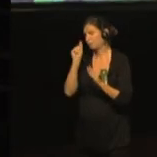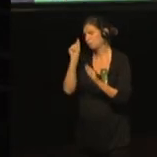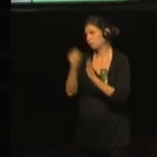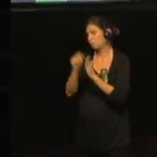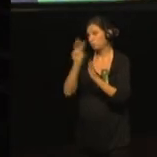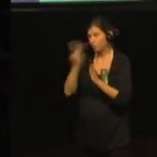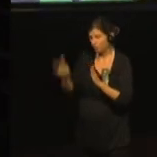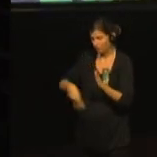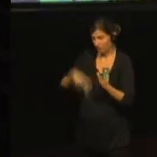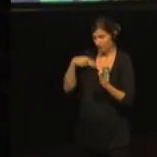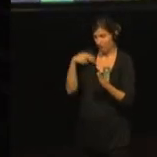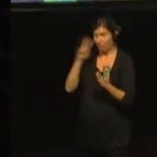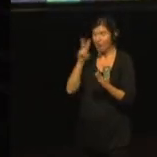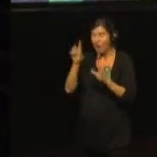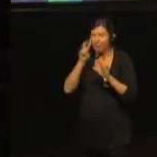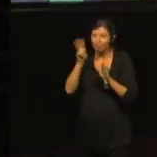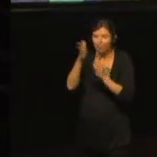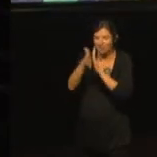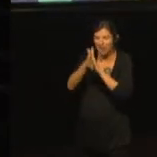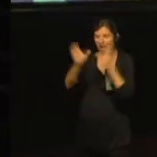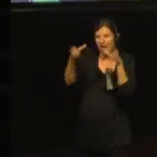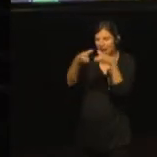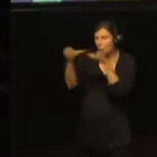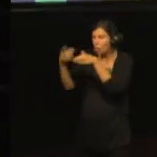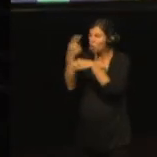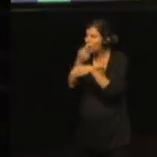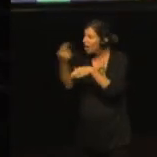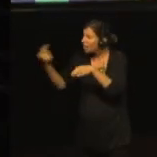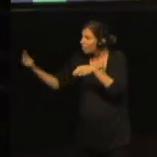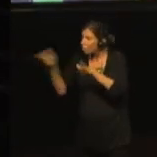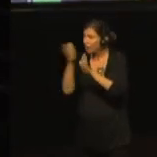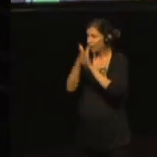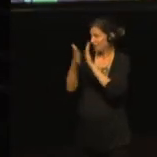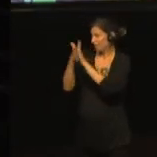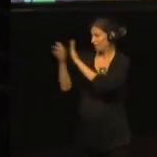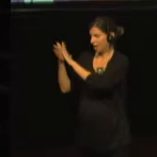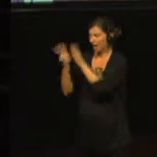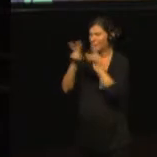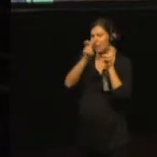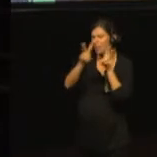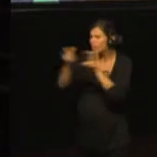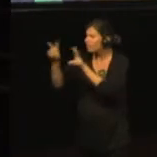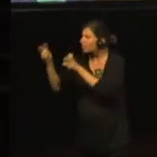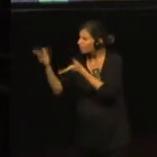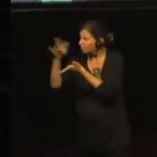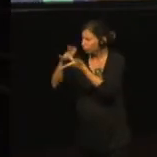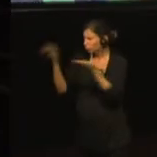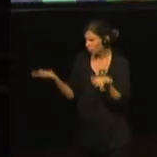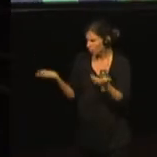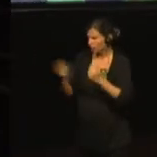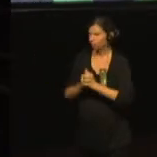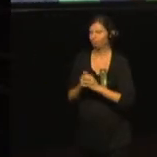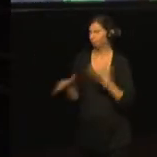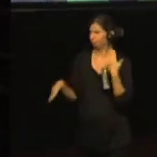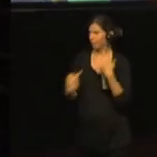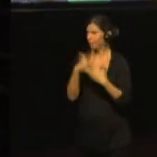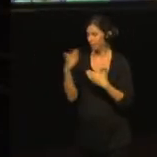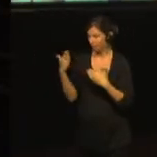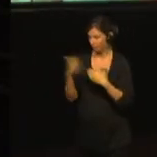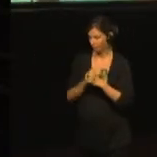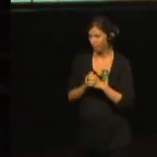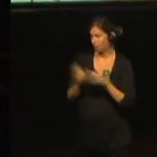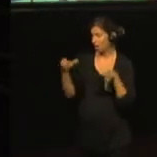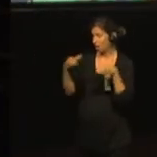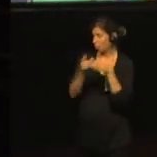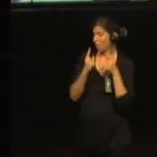son las tareas que abordamos en las distintas reuniones. Vamos a empezar por la reunión de Glasgow. Se realizaron